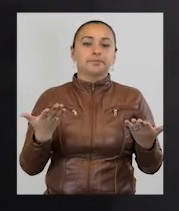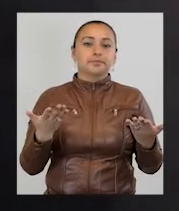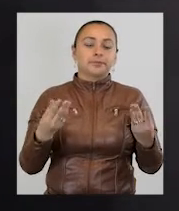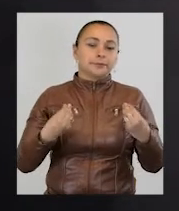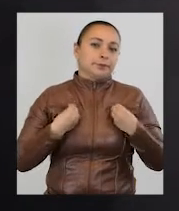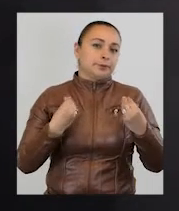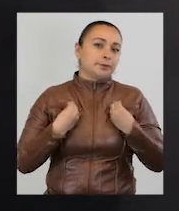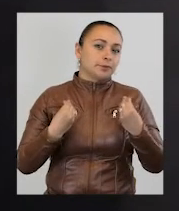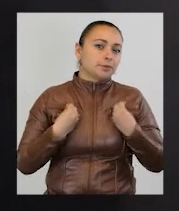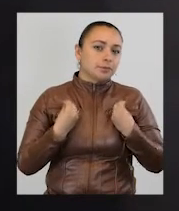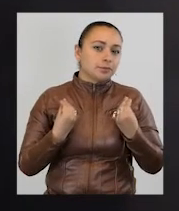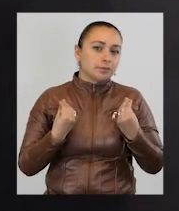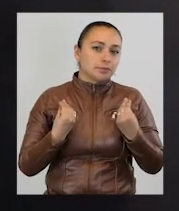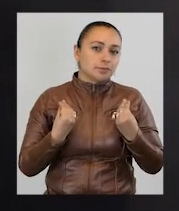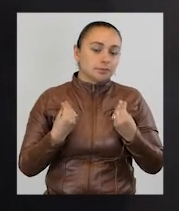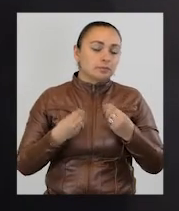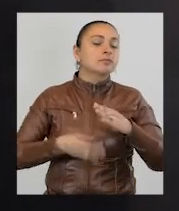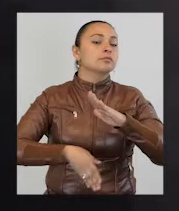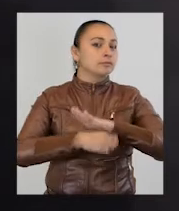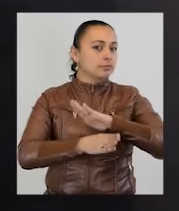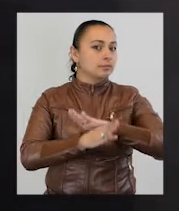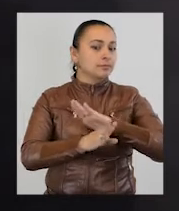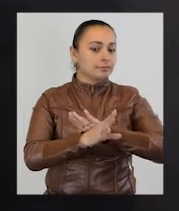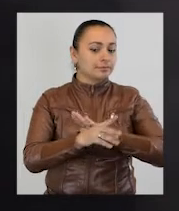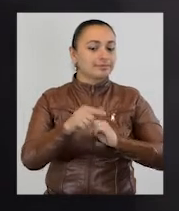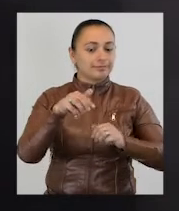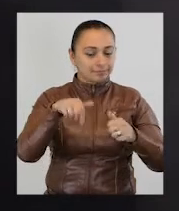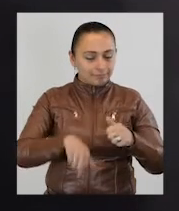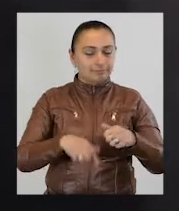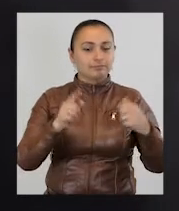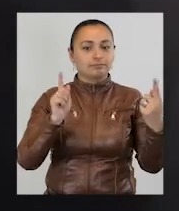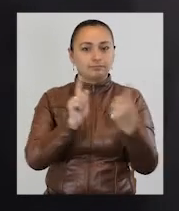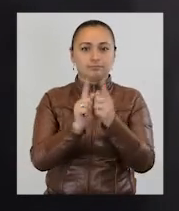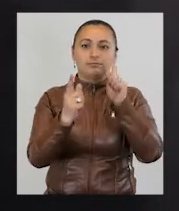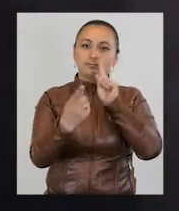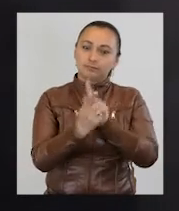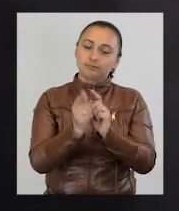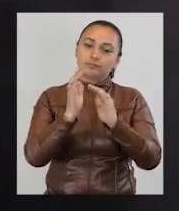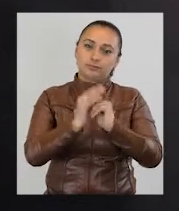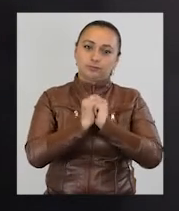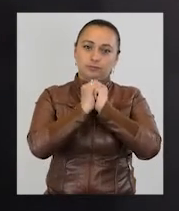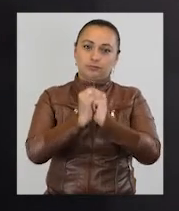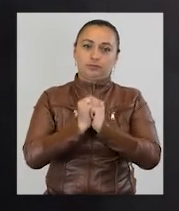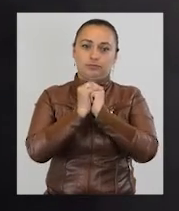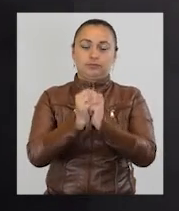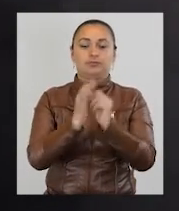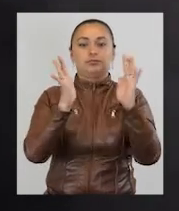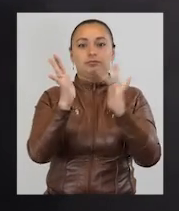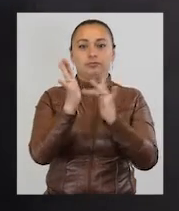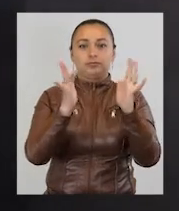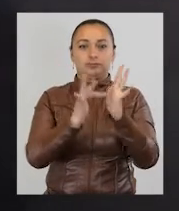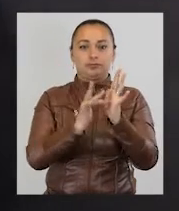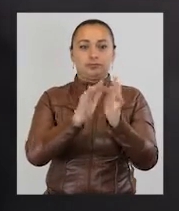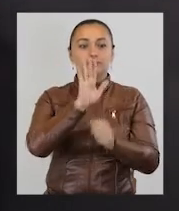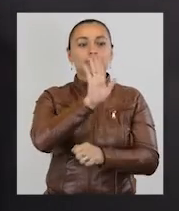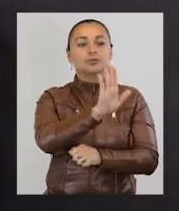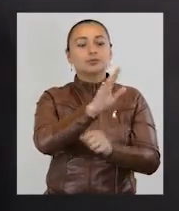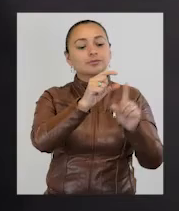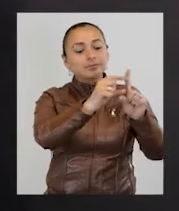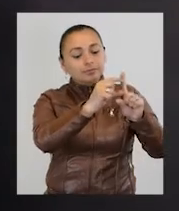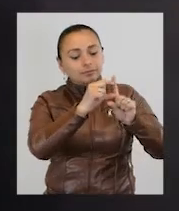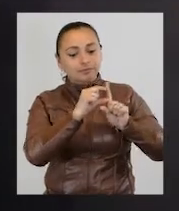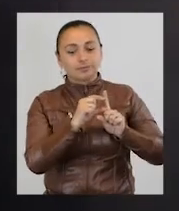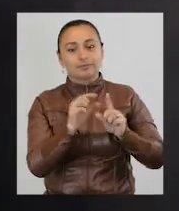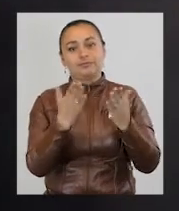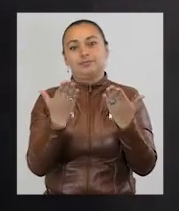que viven y siguen este encuentro de oración con Jesús, con su palabra en